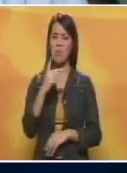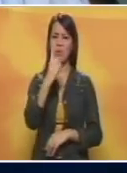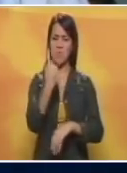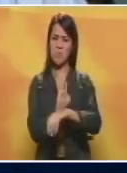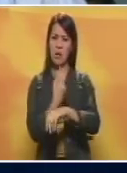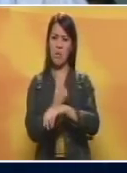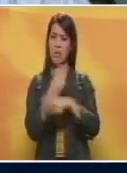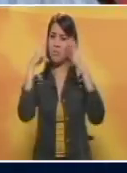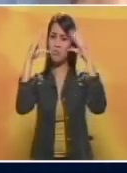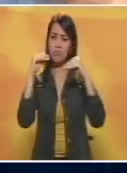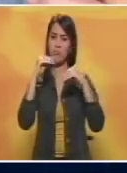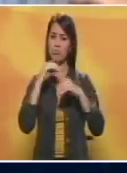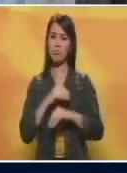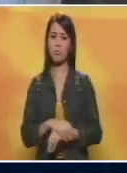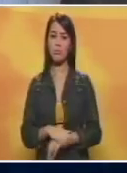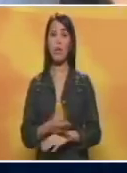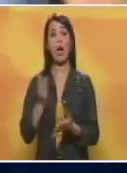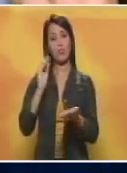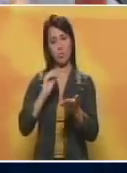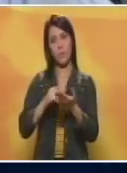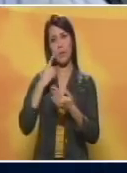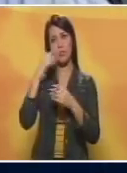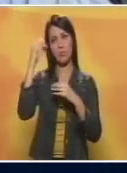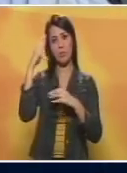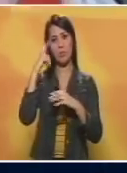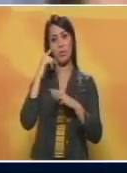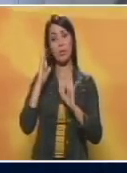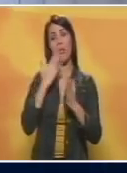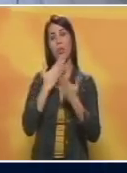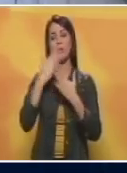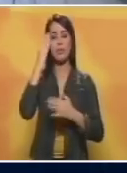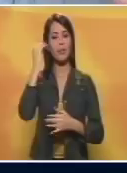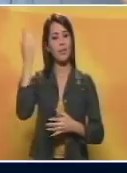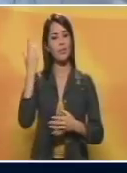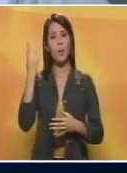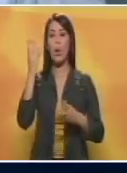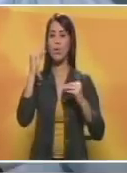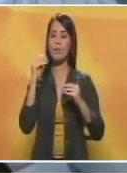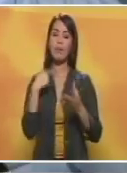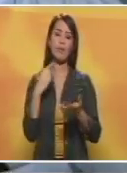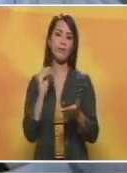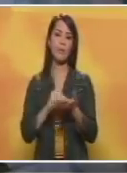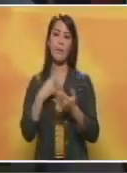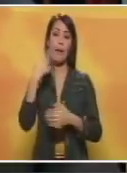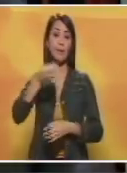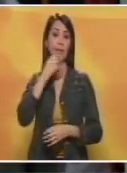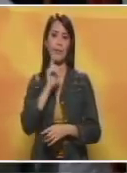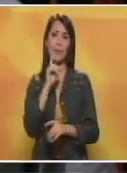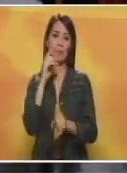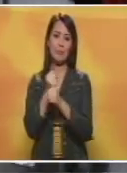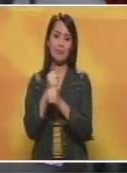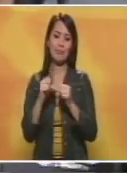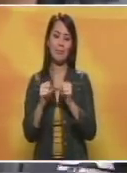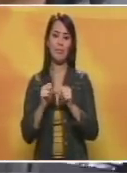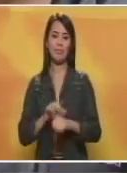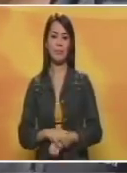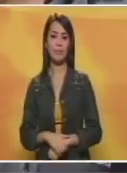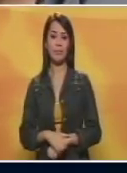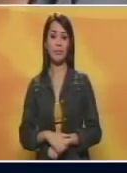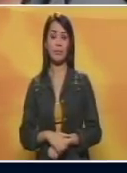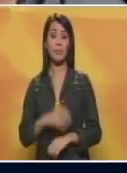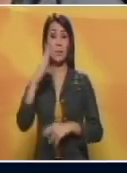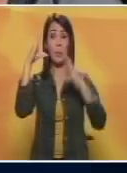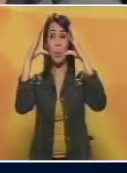hora sin lugar a hora regresó otra íbamos más la gracia digo que no se va en la tarde porque por cada día la luna